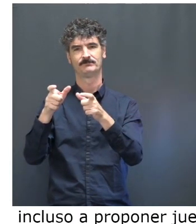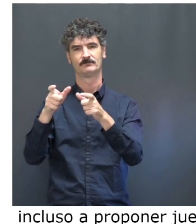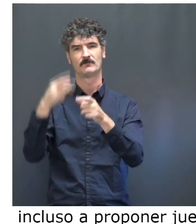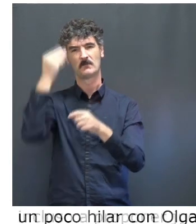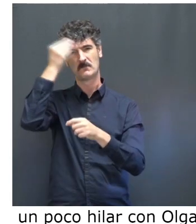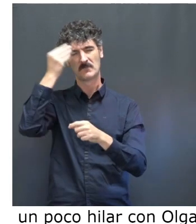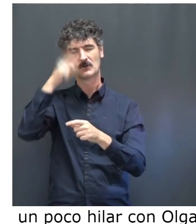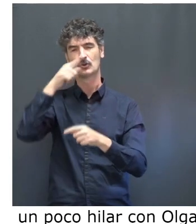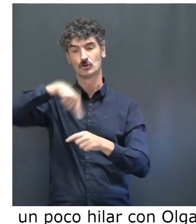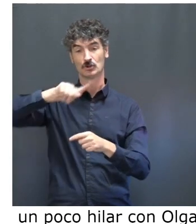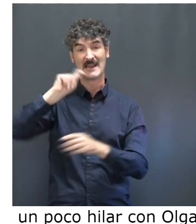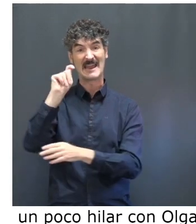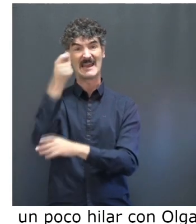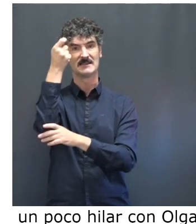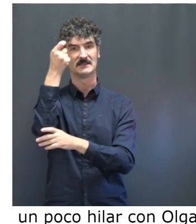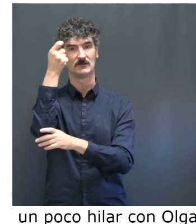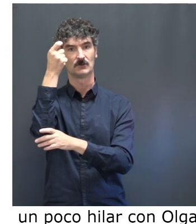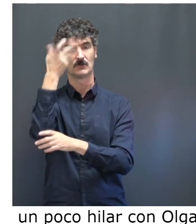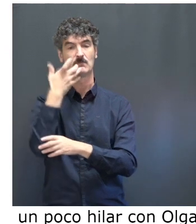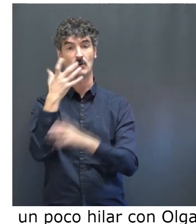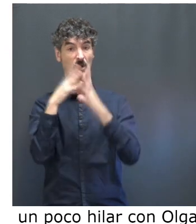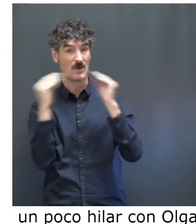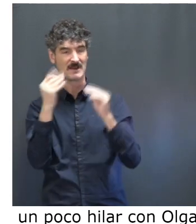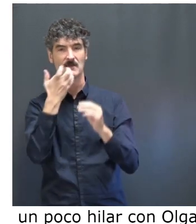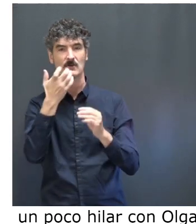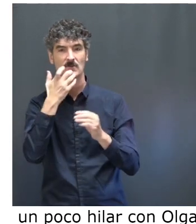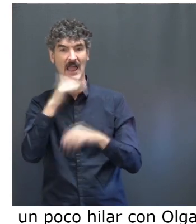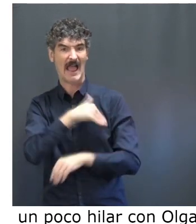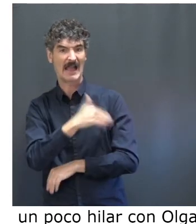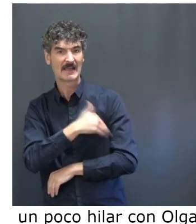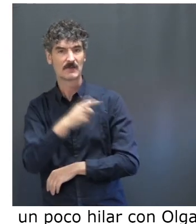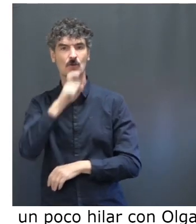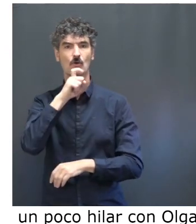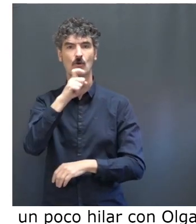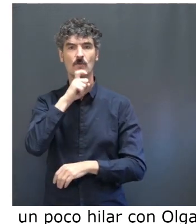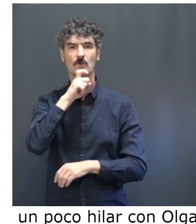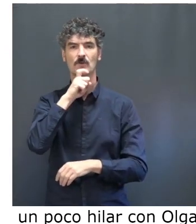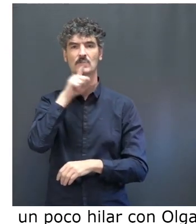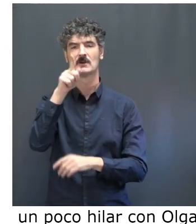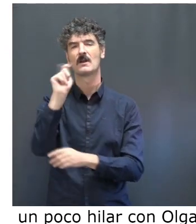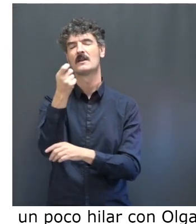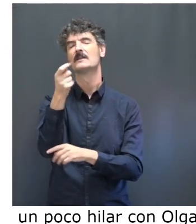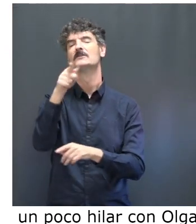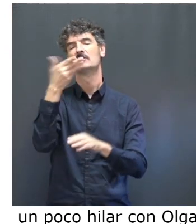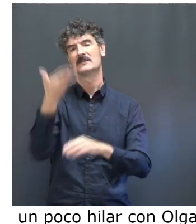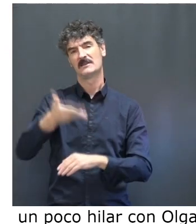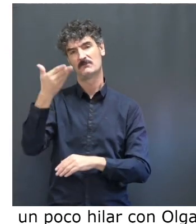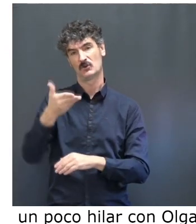tenemos que conseguir el éxito académico y en esto es esencial, porque al